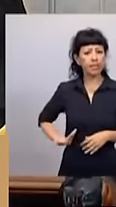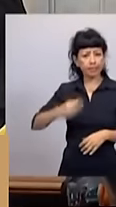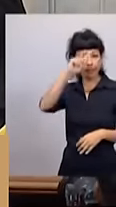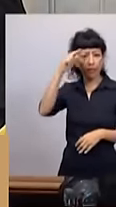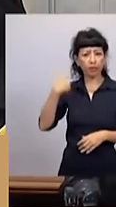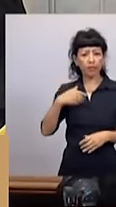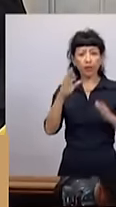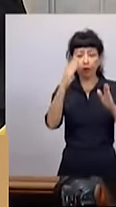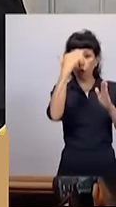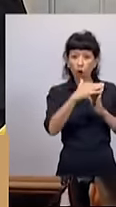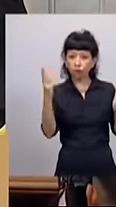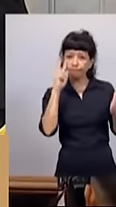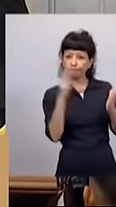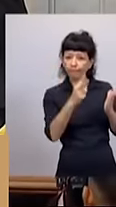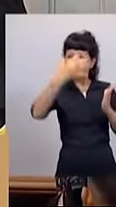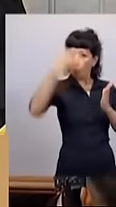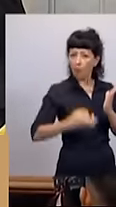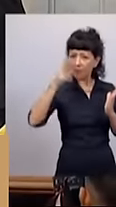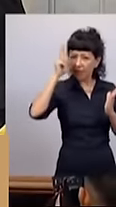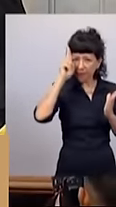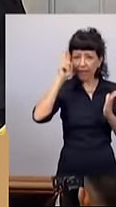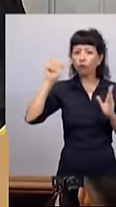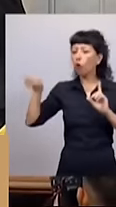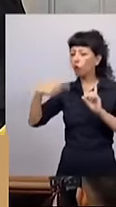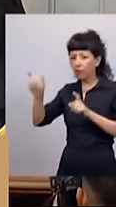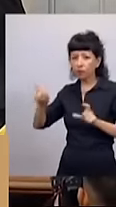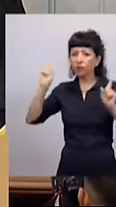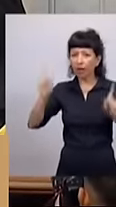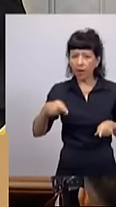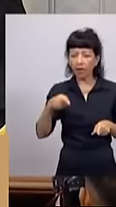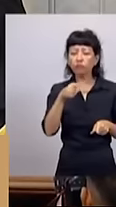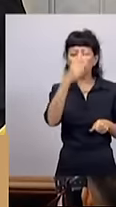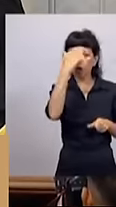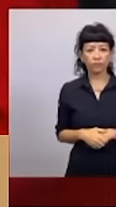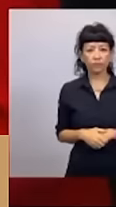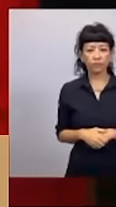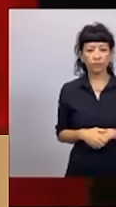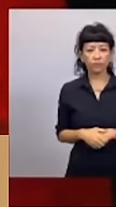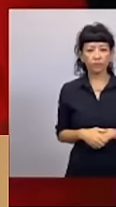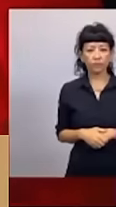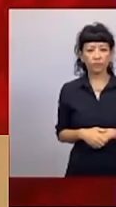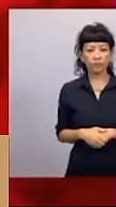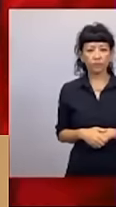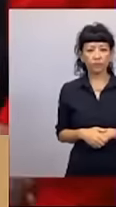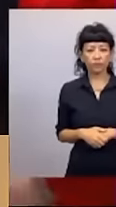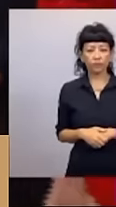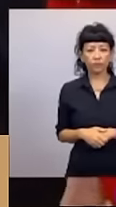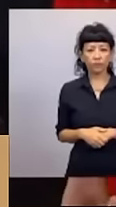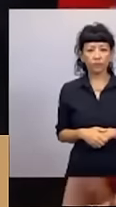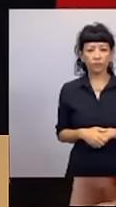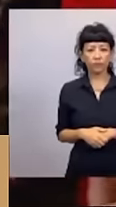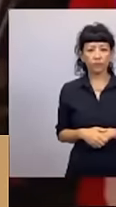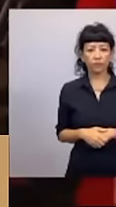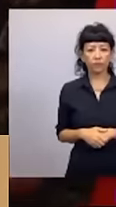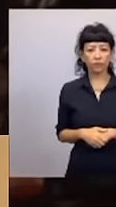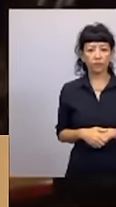viernes, el Instituto Juan de Mariana y la Universidad Francisco Marroquín de Guatemala publicaron un